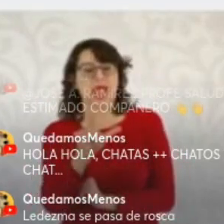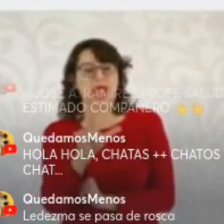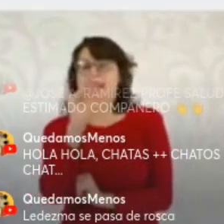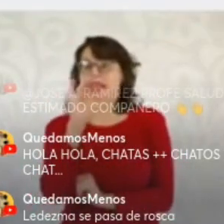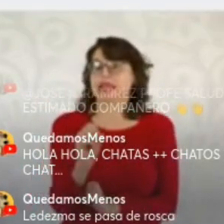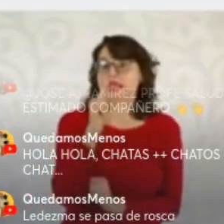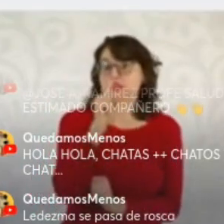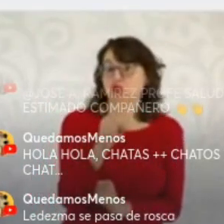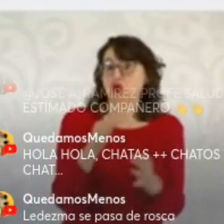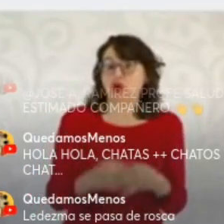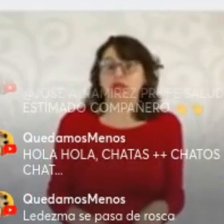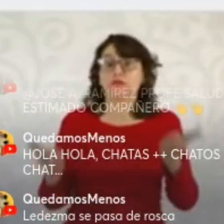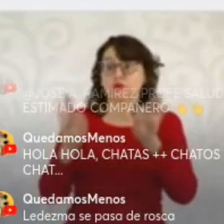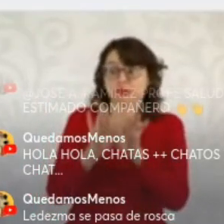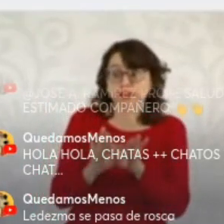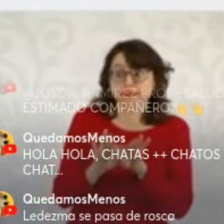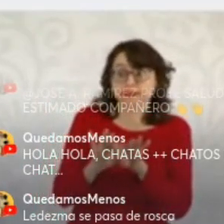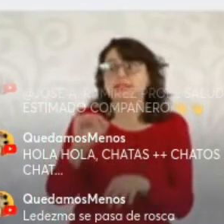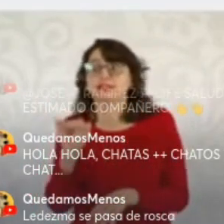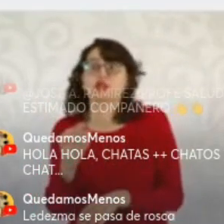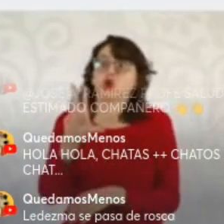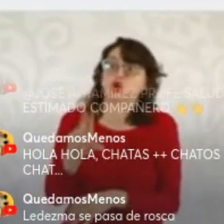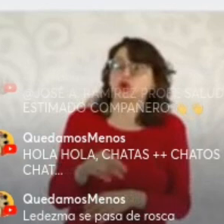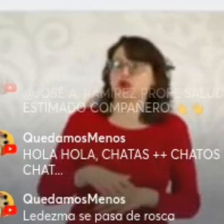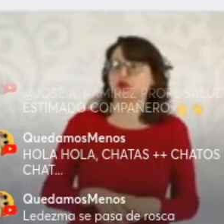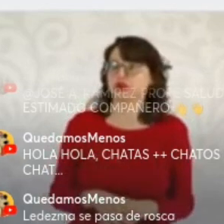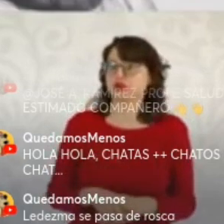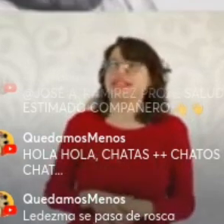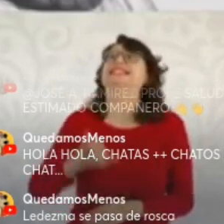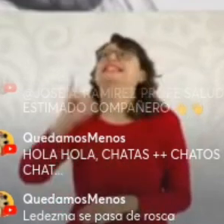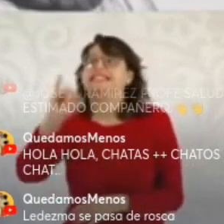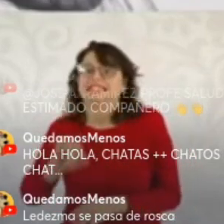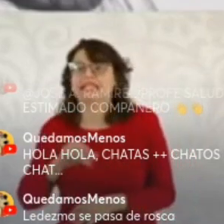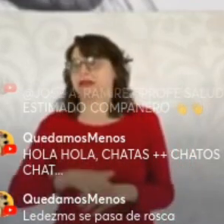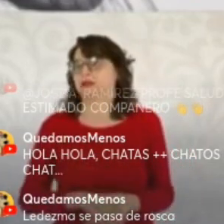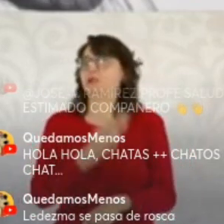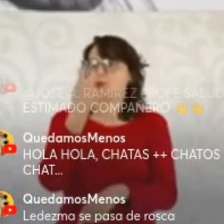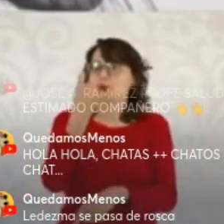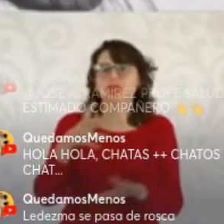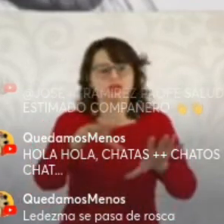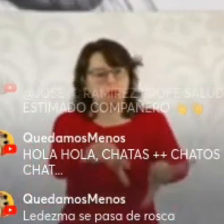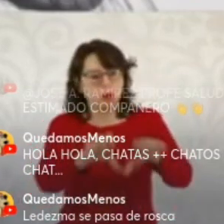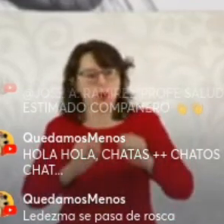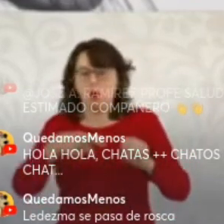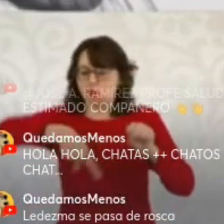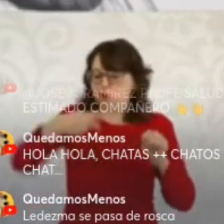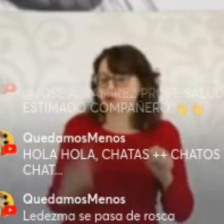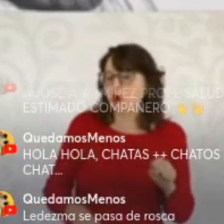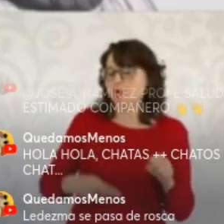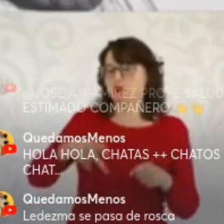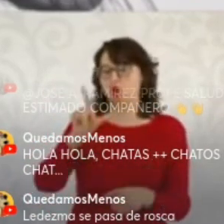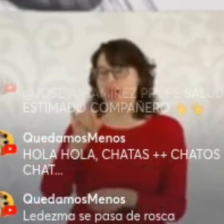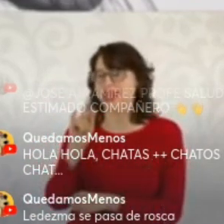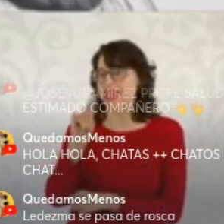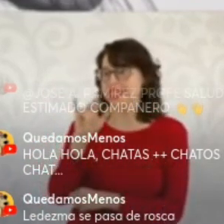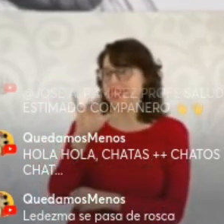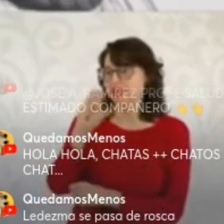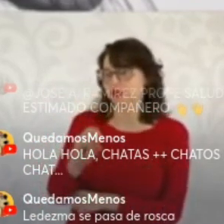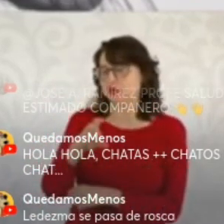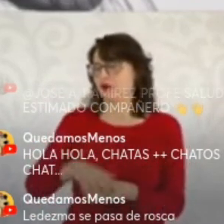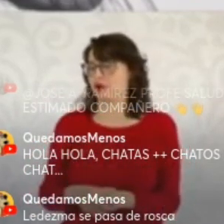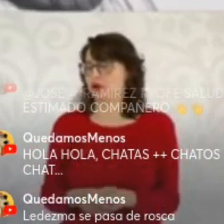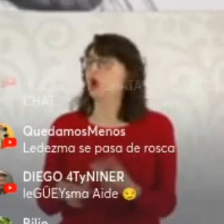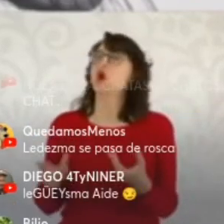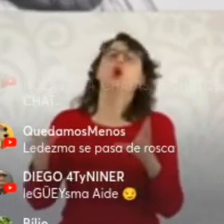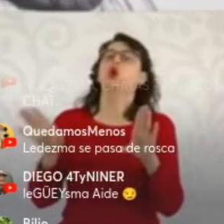litio? Yo creo que sí. Para eso se nacionalizó el litio. ¿Cómo es la explotación del